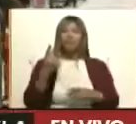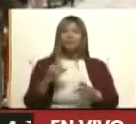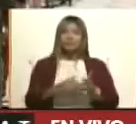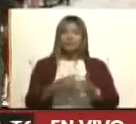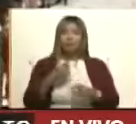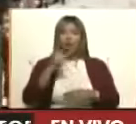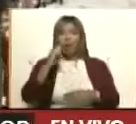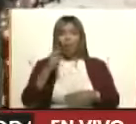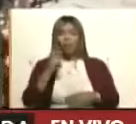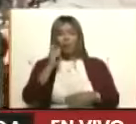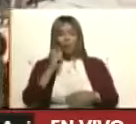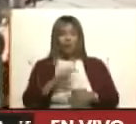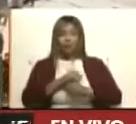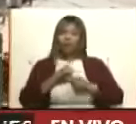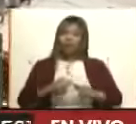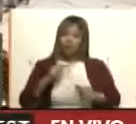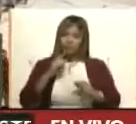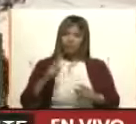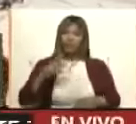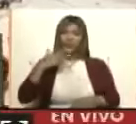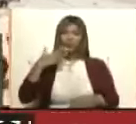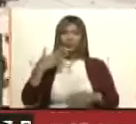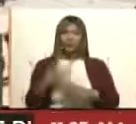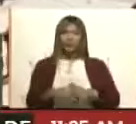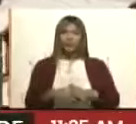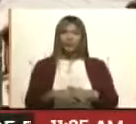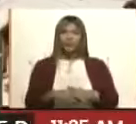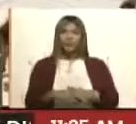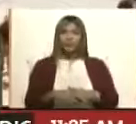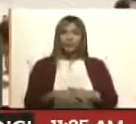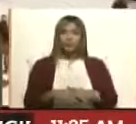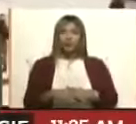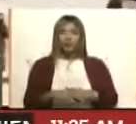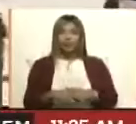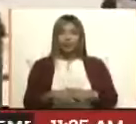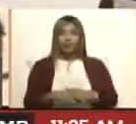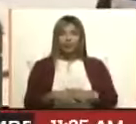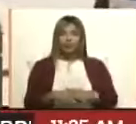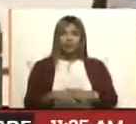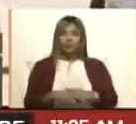nuestra Fuerza Armada Nacional Bolivariana.